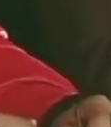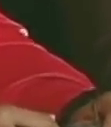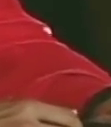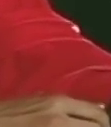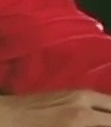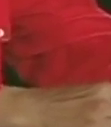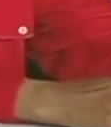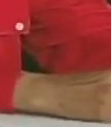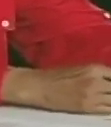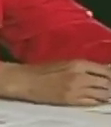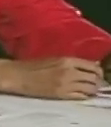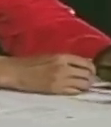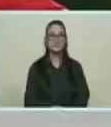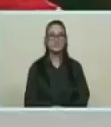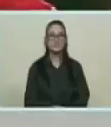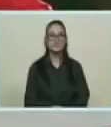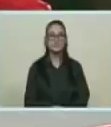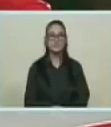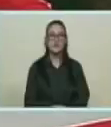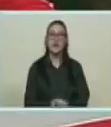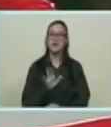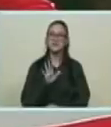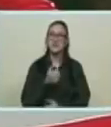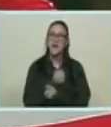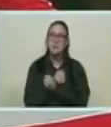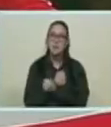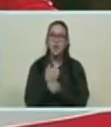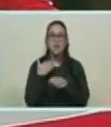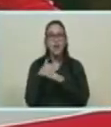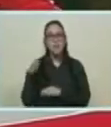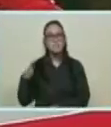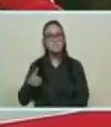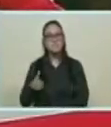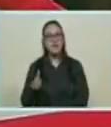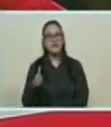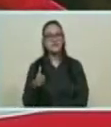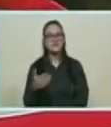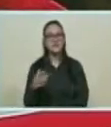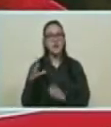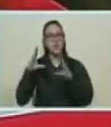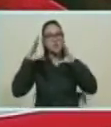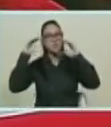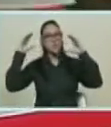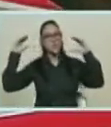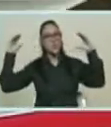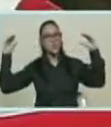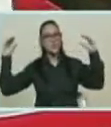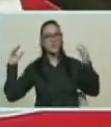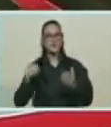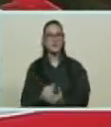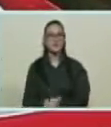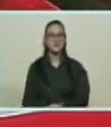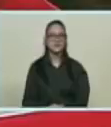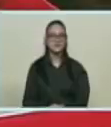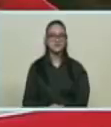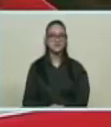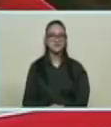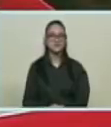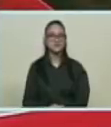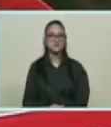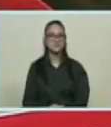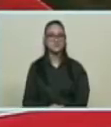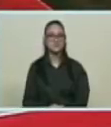coloridos, nuestros amores llenos de peces, de nubes. No, no, me lo va a